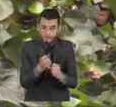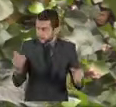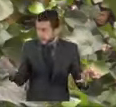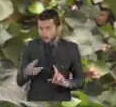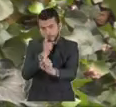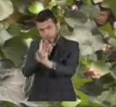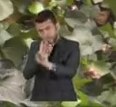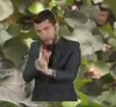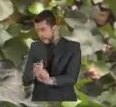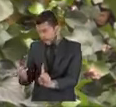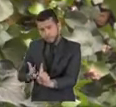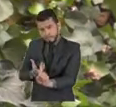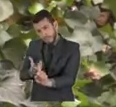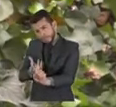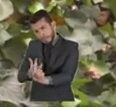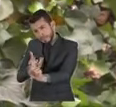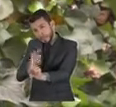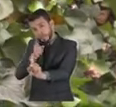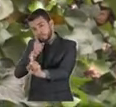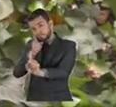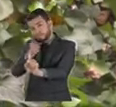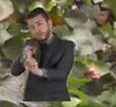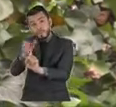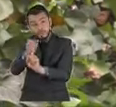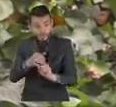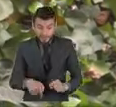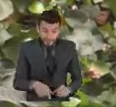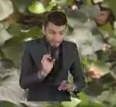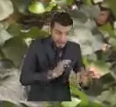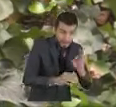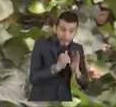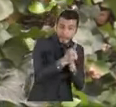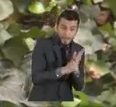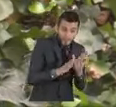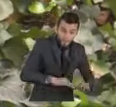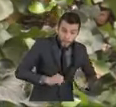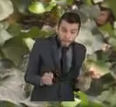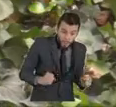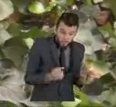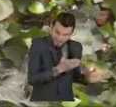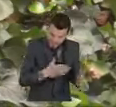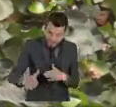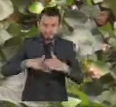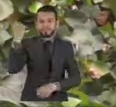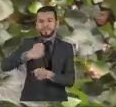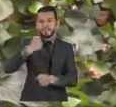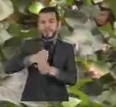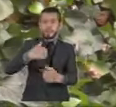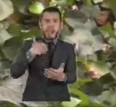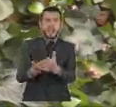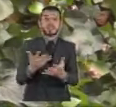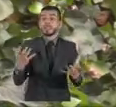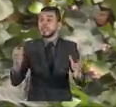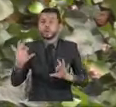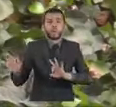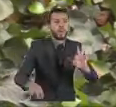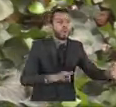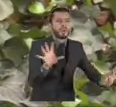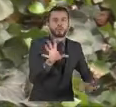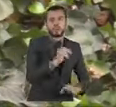nos conduzca a concretar la agenda de Bogotá de los 500 años, en el marco de una ciudad cuidadora,